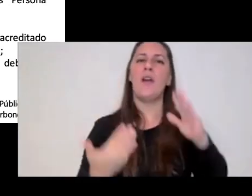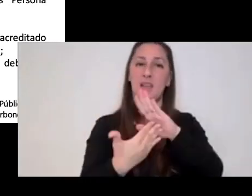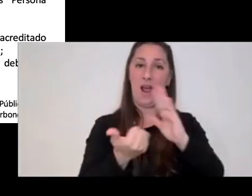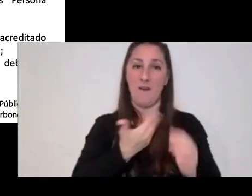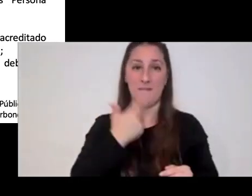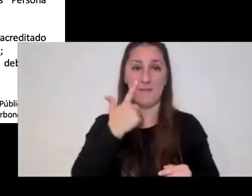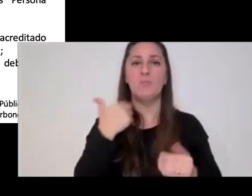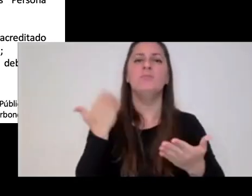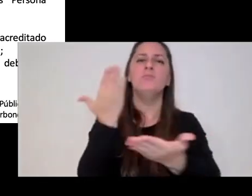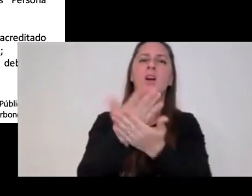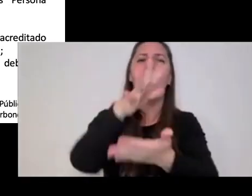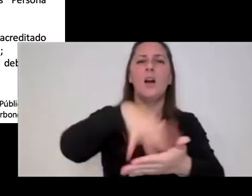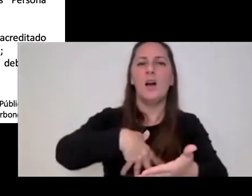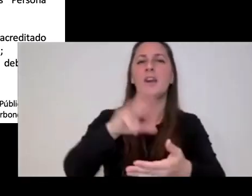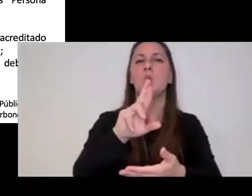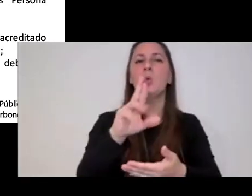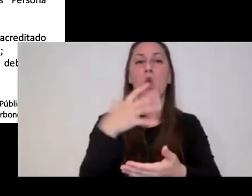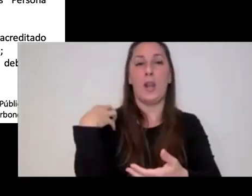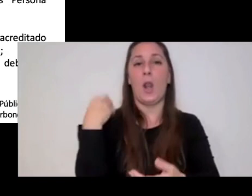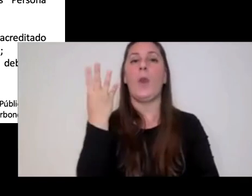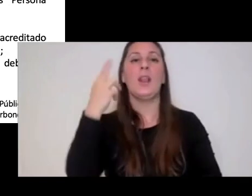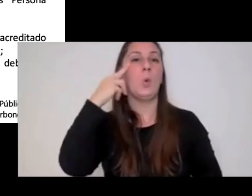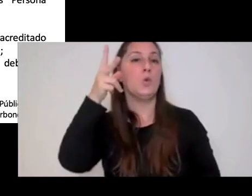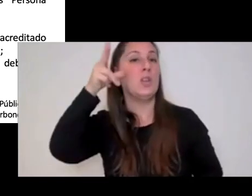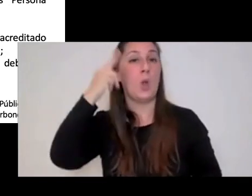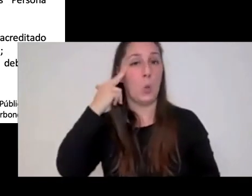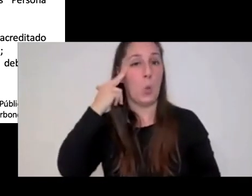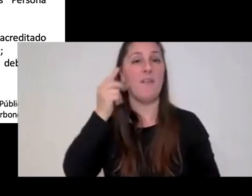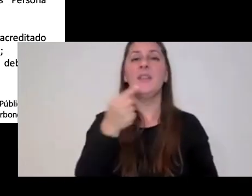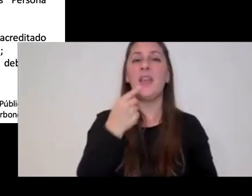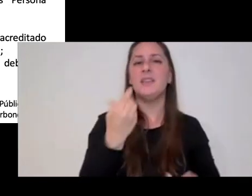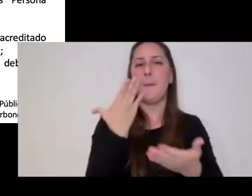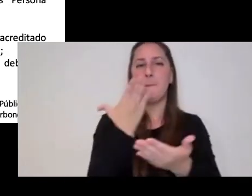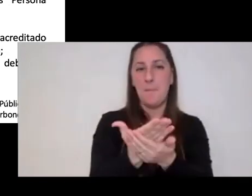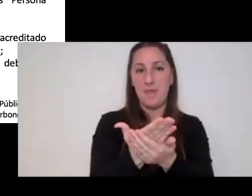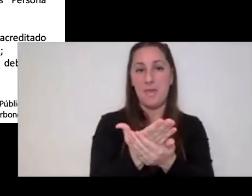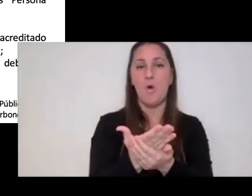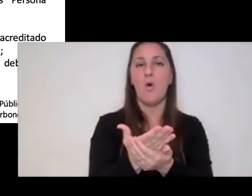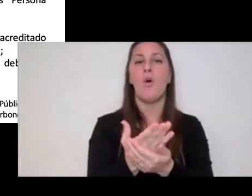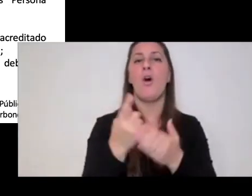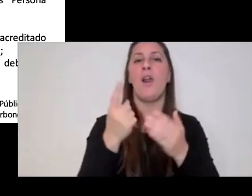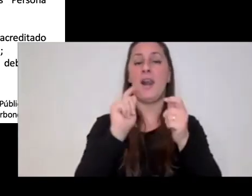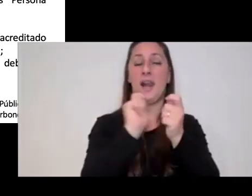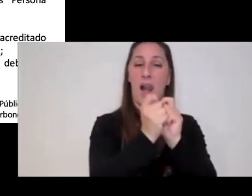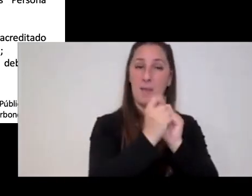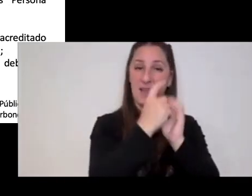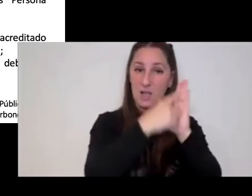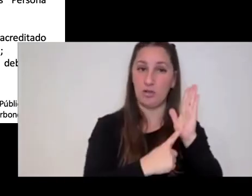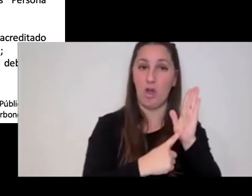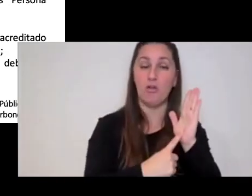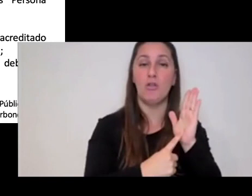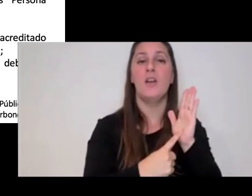General 4989, que se ajusta al pedido de la reglamentación del Banco Central,